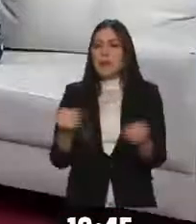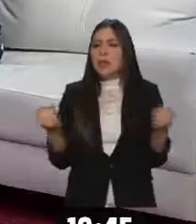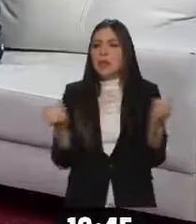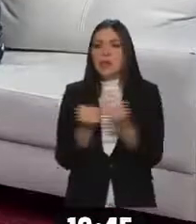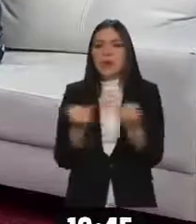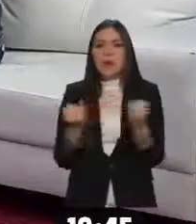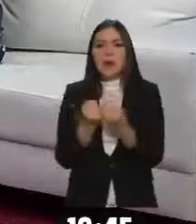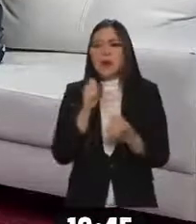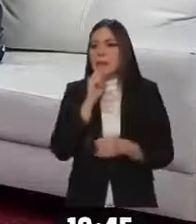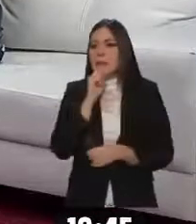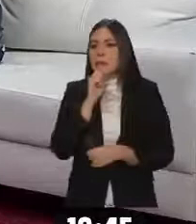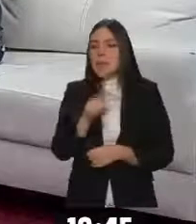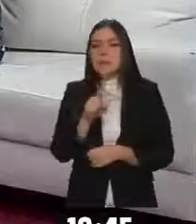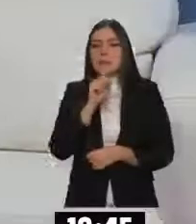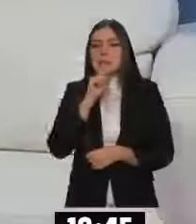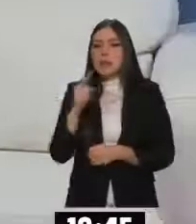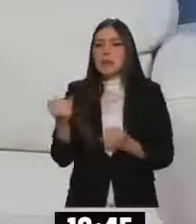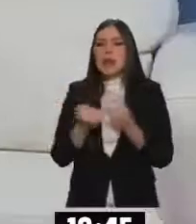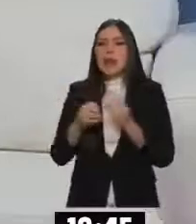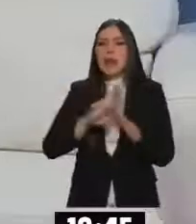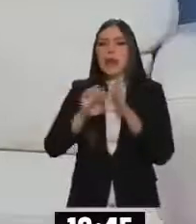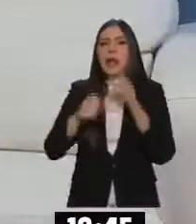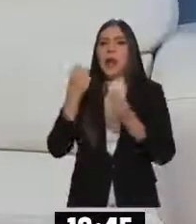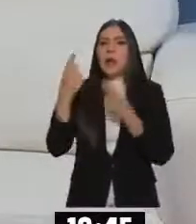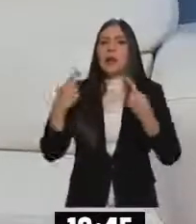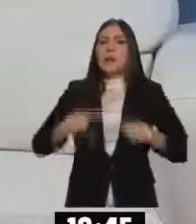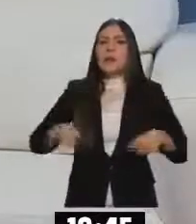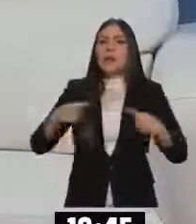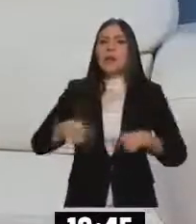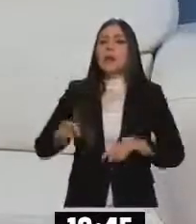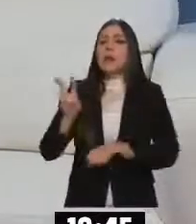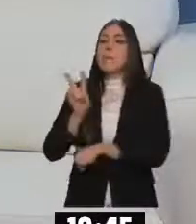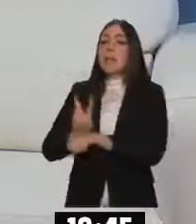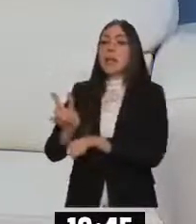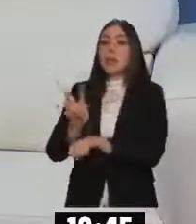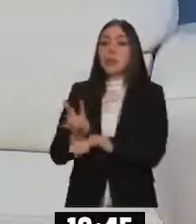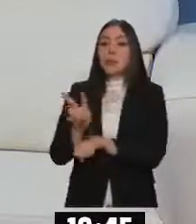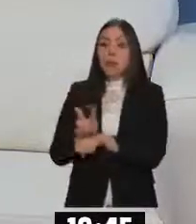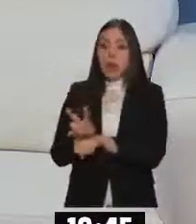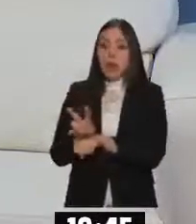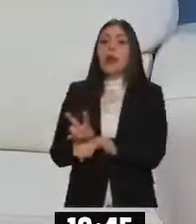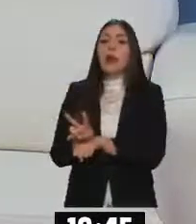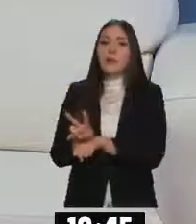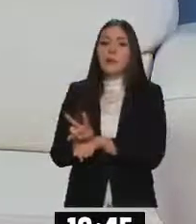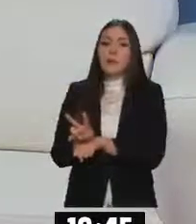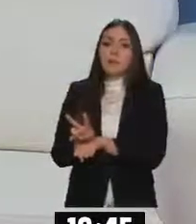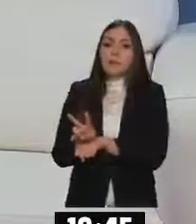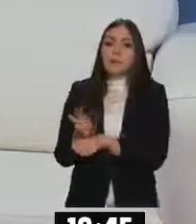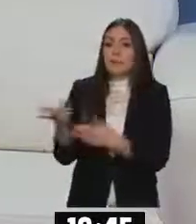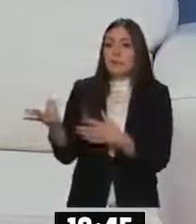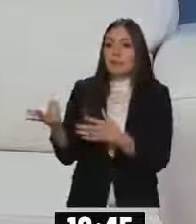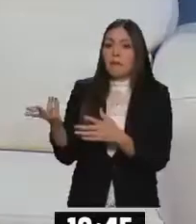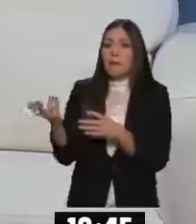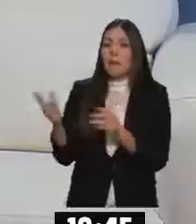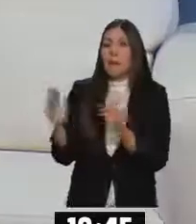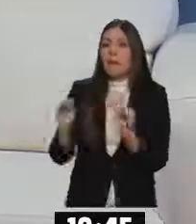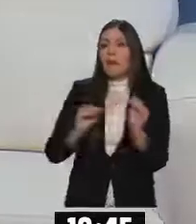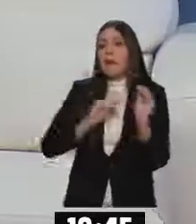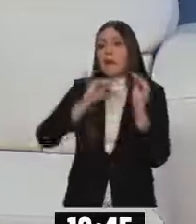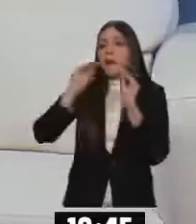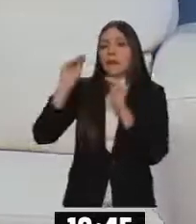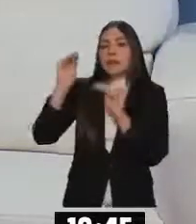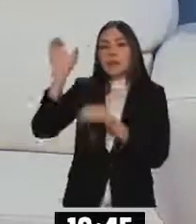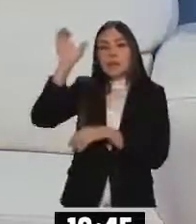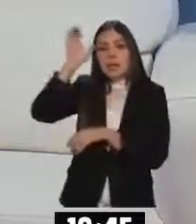mismos. So, tenemos, por ejemplo, tenemos personas de Venezuela que han migrado de China a Venezuela,